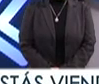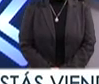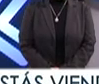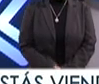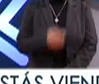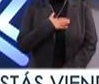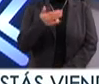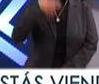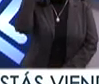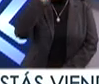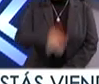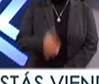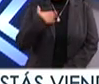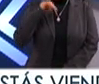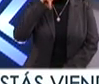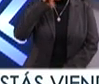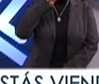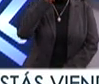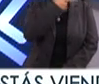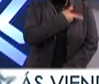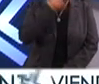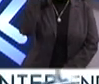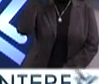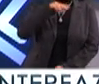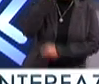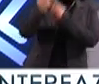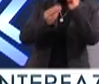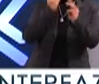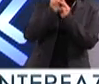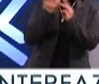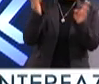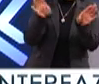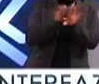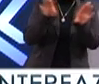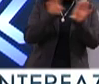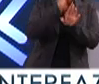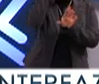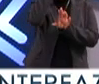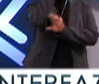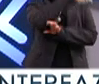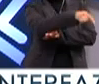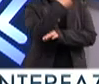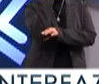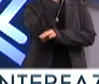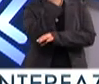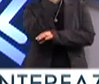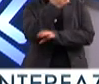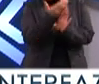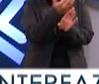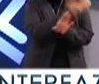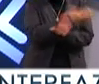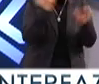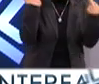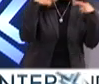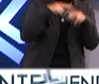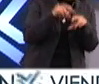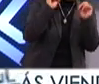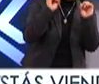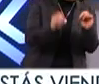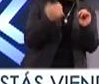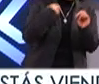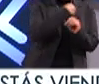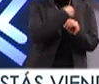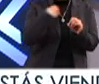Y bueno, ya saben que en Interfaz nos encanta viajar por el mundo y lo hacemos a través de la experiencia de estudiantes, de académicos y de